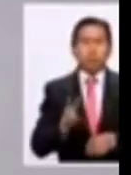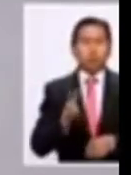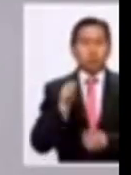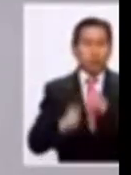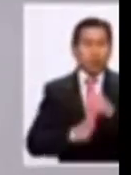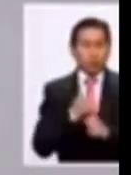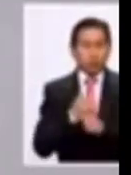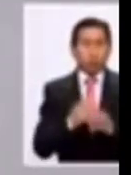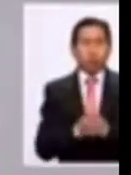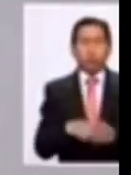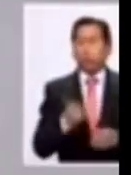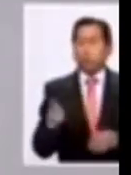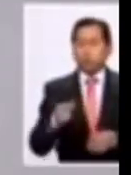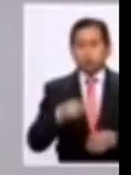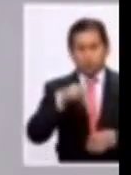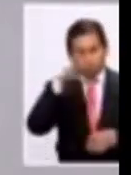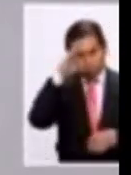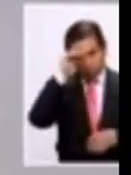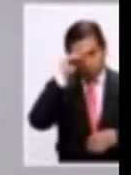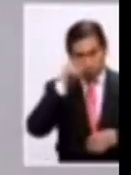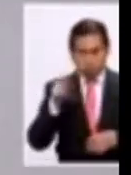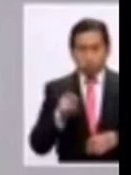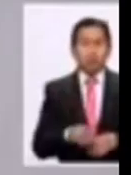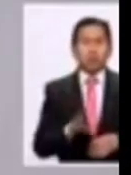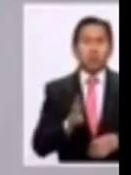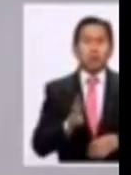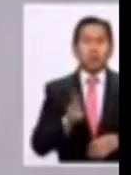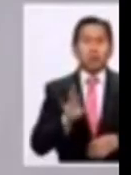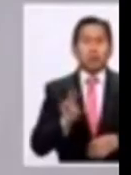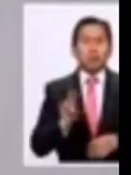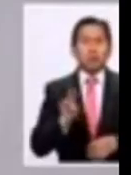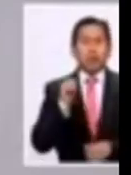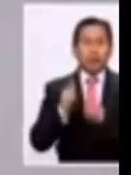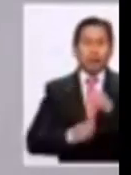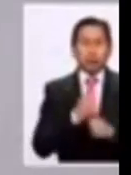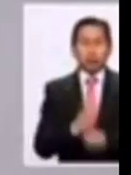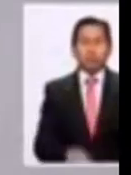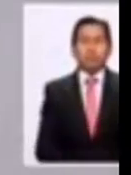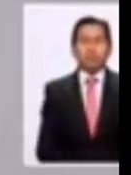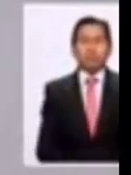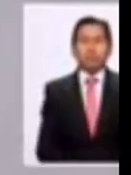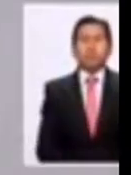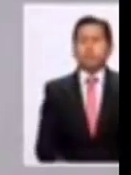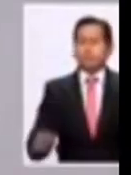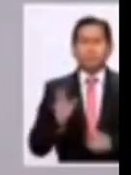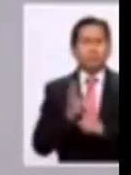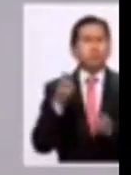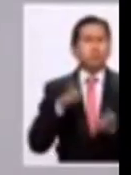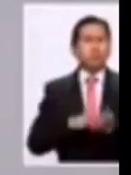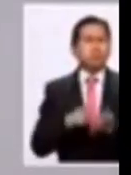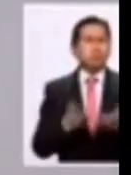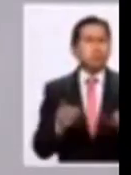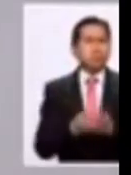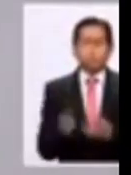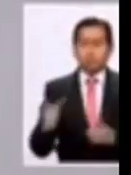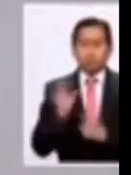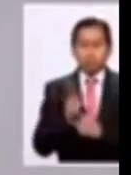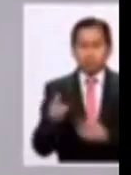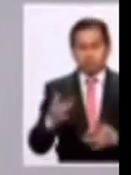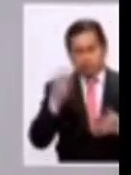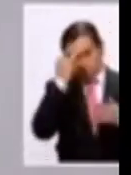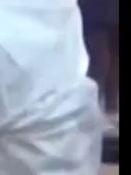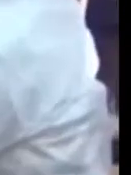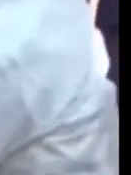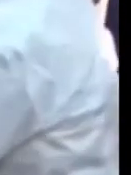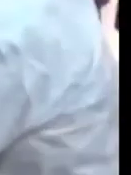y otro de sexo masculino de 67 años y presentan la que presentaba patología